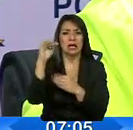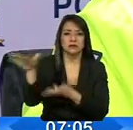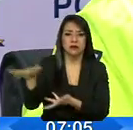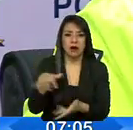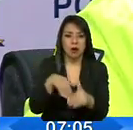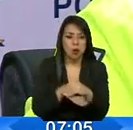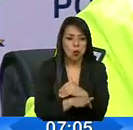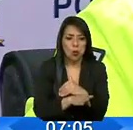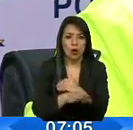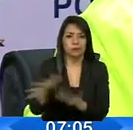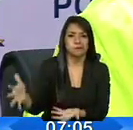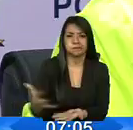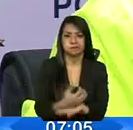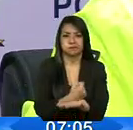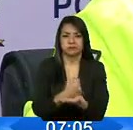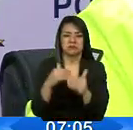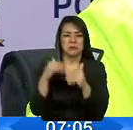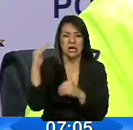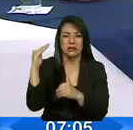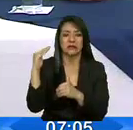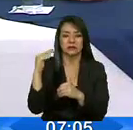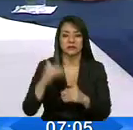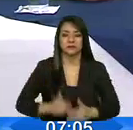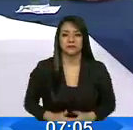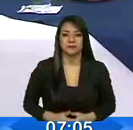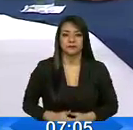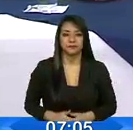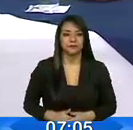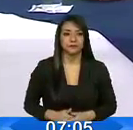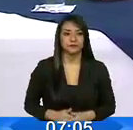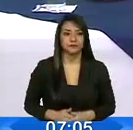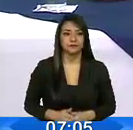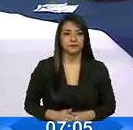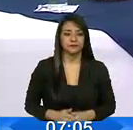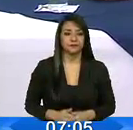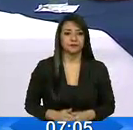aprendido con mayor frecuencia. En Quito informó Iván Casamén.